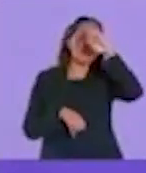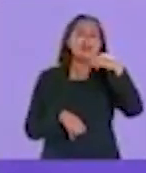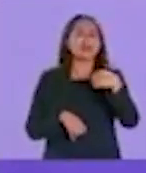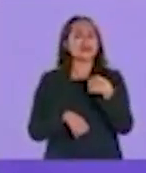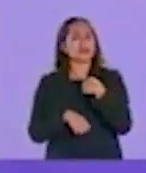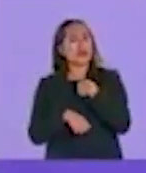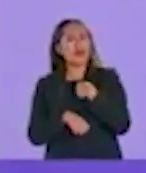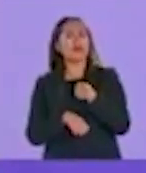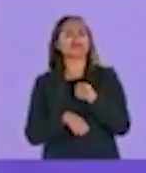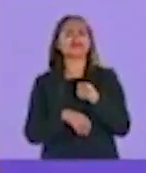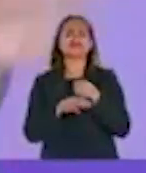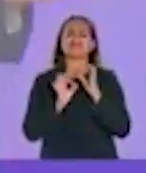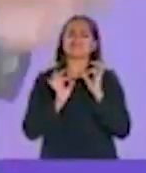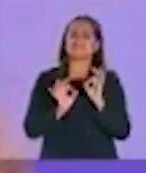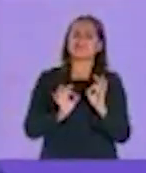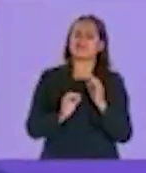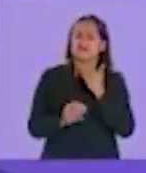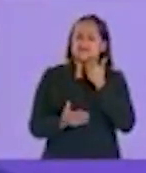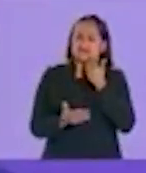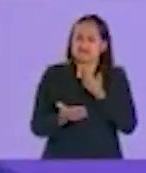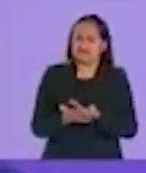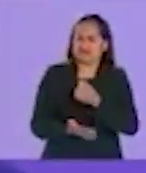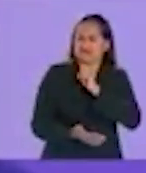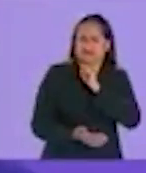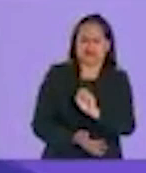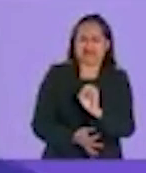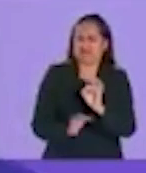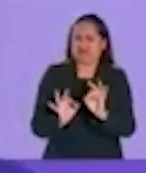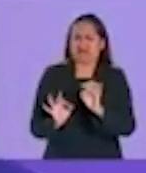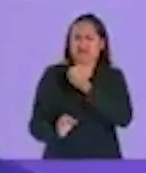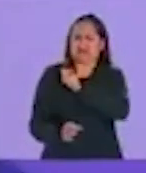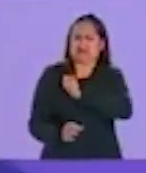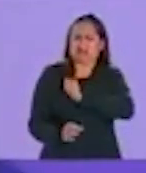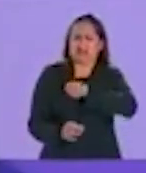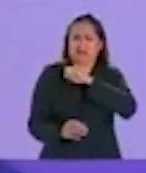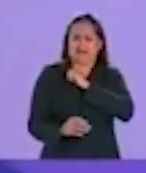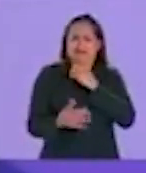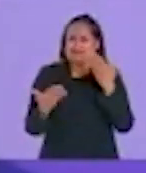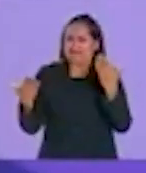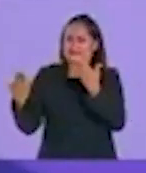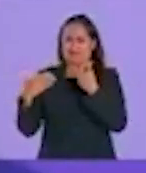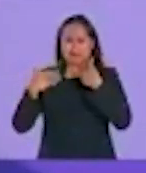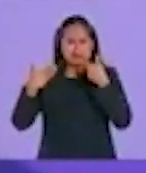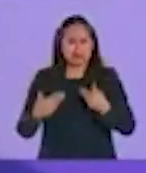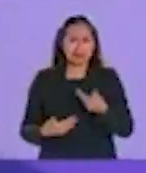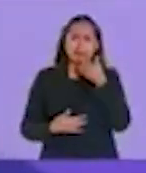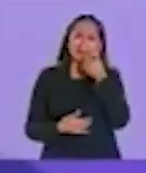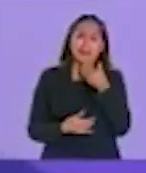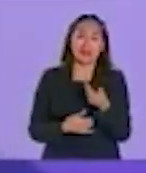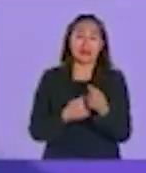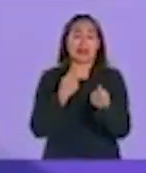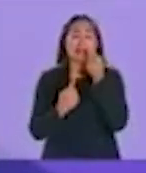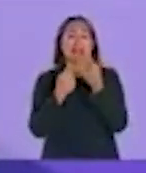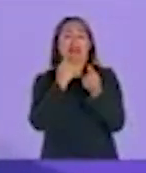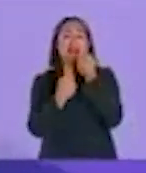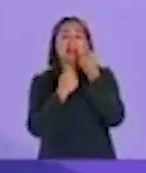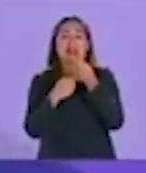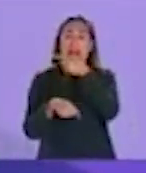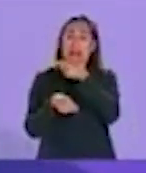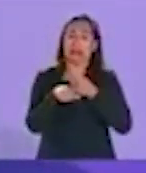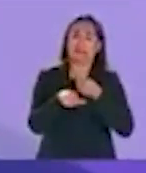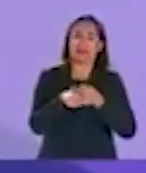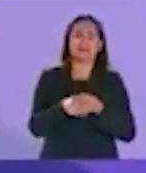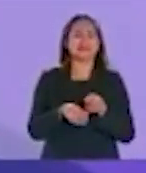estoy muy bien de salud ósea porque y ahora este quieren enfermarme estoy